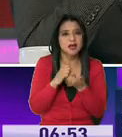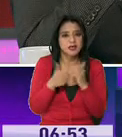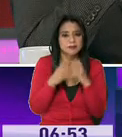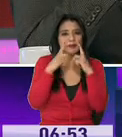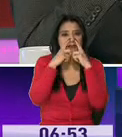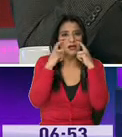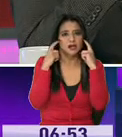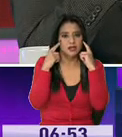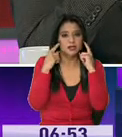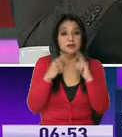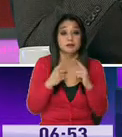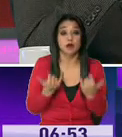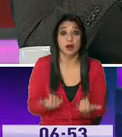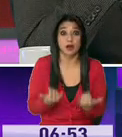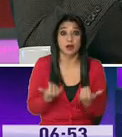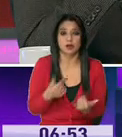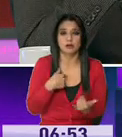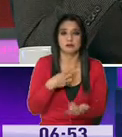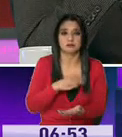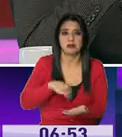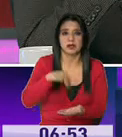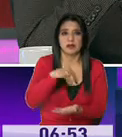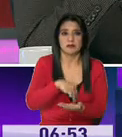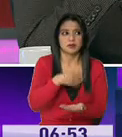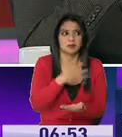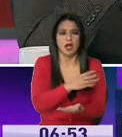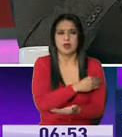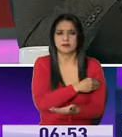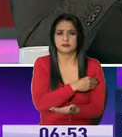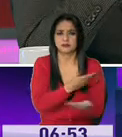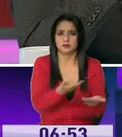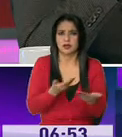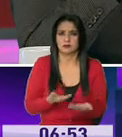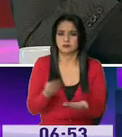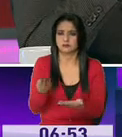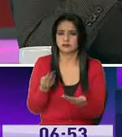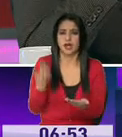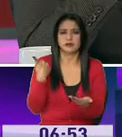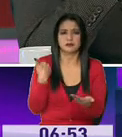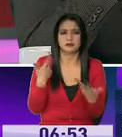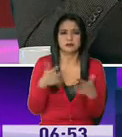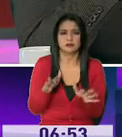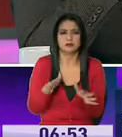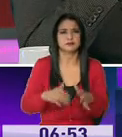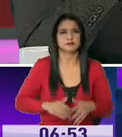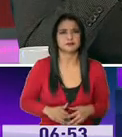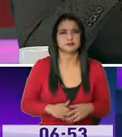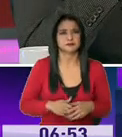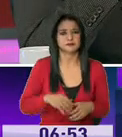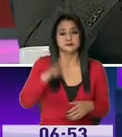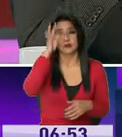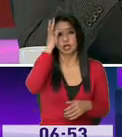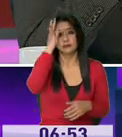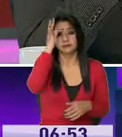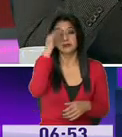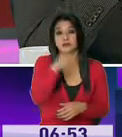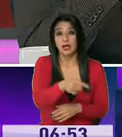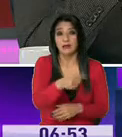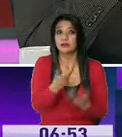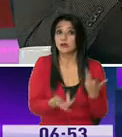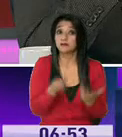adjudicación y había la suscripción de la orden. Increíble. Pero nosotros creemos que sí, hubo exceso en los precios. Eso es un poco delicado de determinar